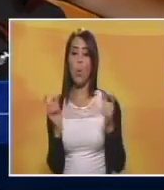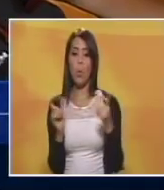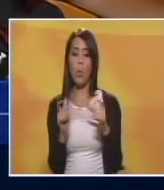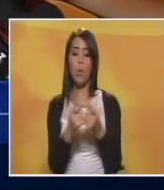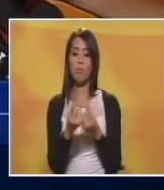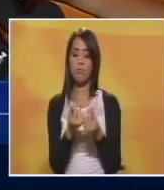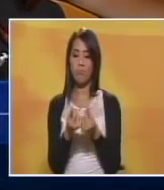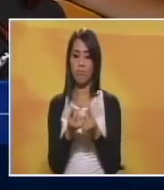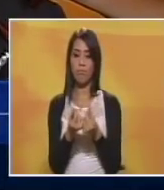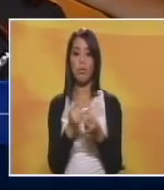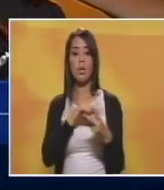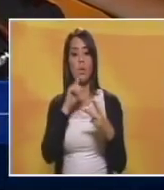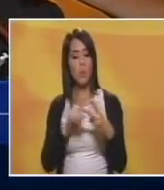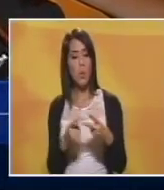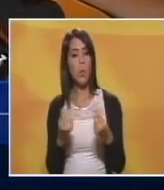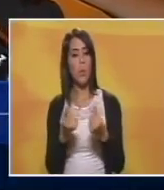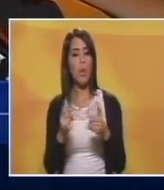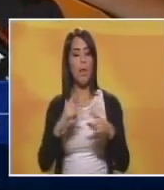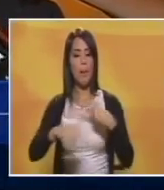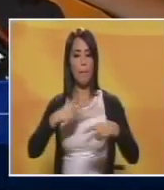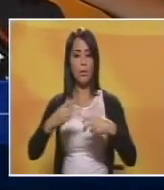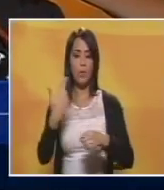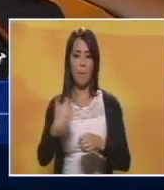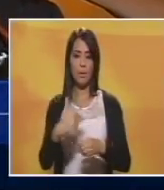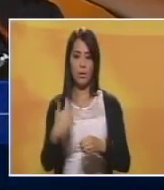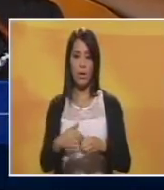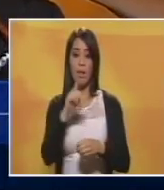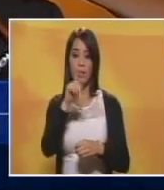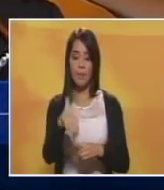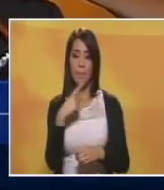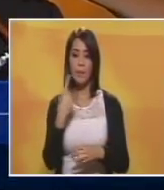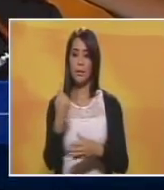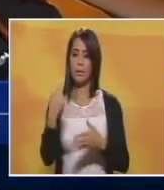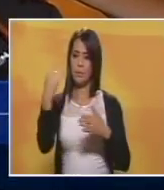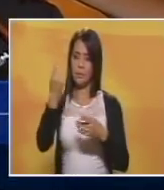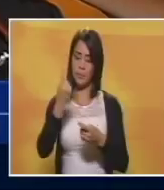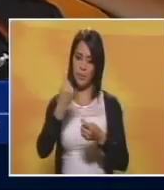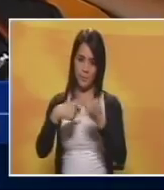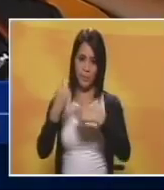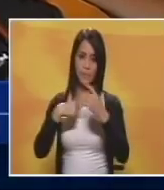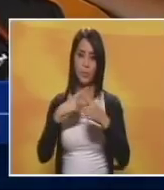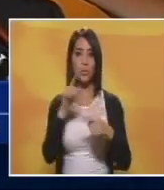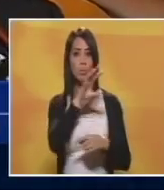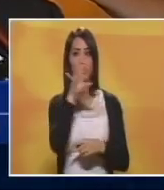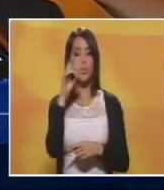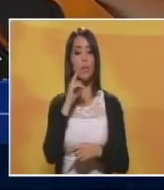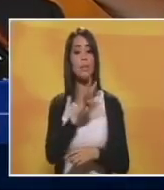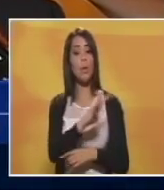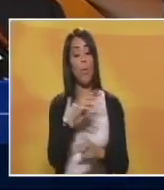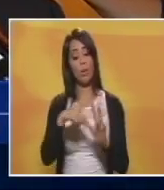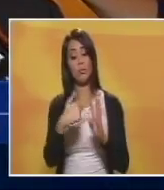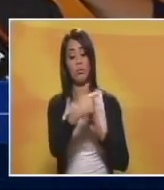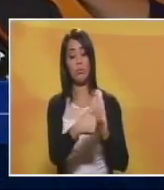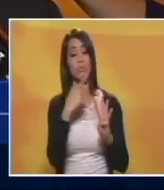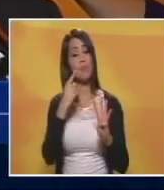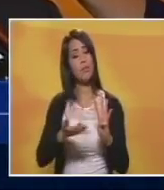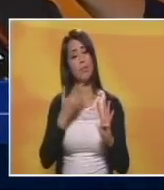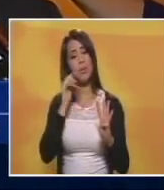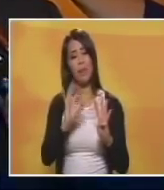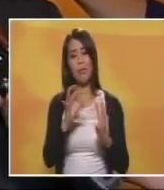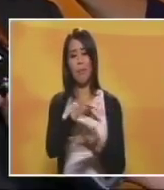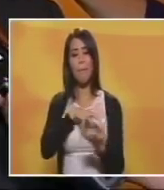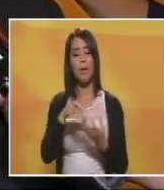control cambiario, la disminución de la producción petrolera y la no entrada de divisas del exterior son los 4 grandes ejes del problema